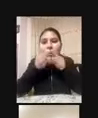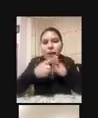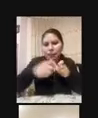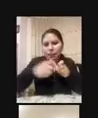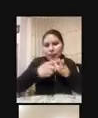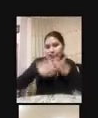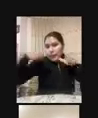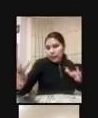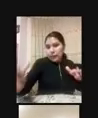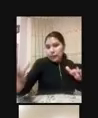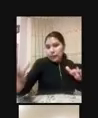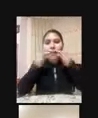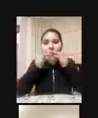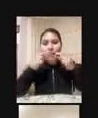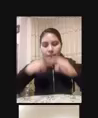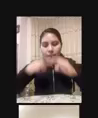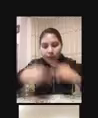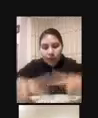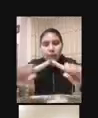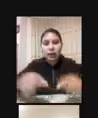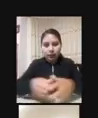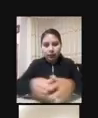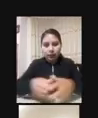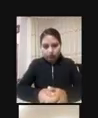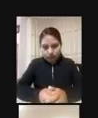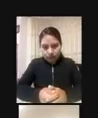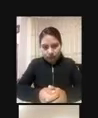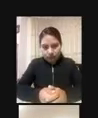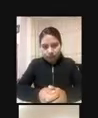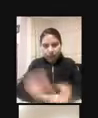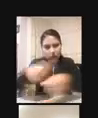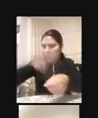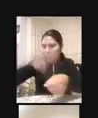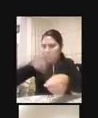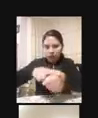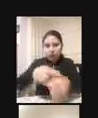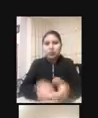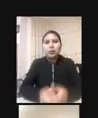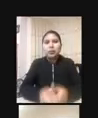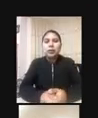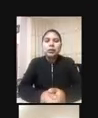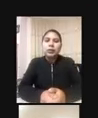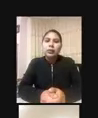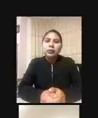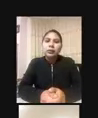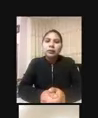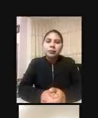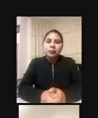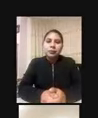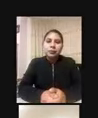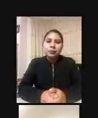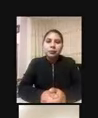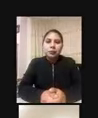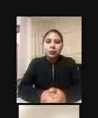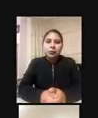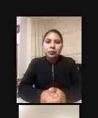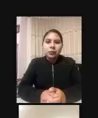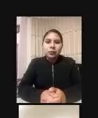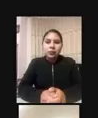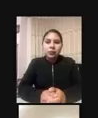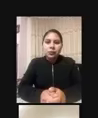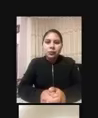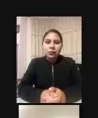lengua es mucho más grande de lo normal, o que se denomina macroglosia verdadera, o que en su caso la